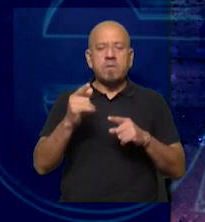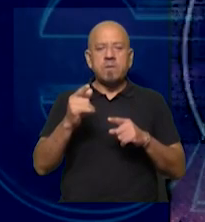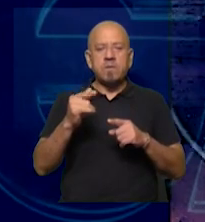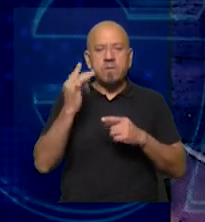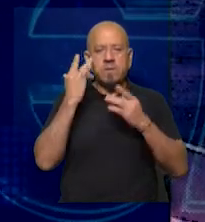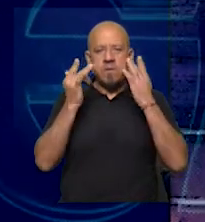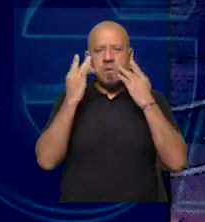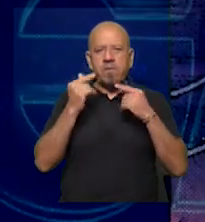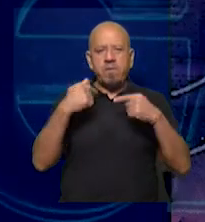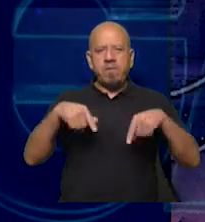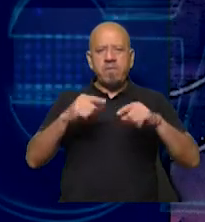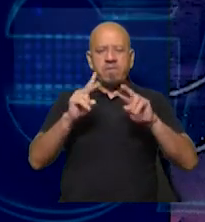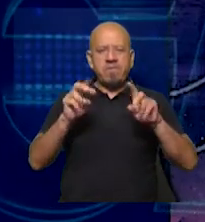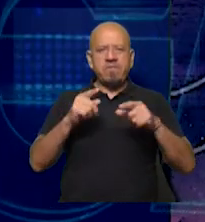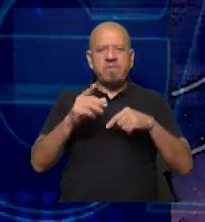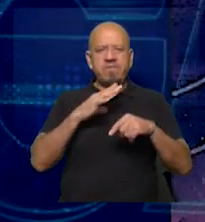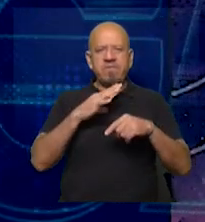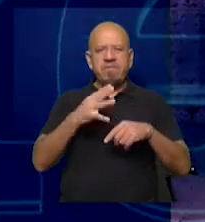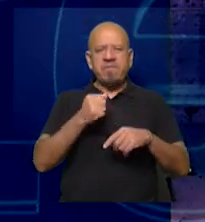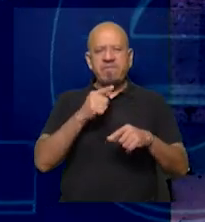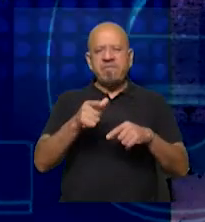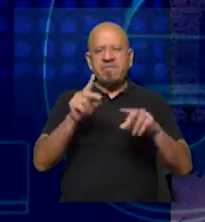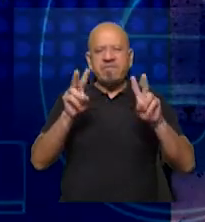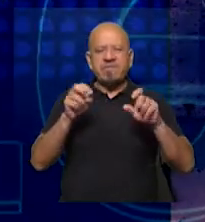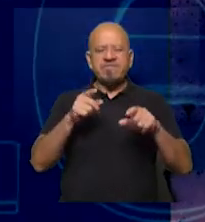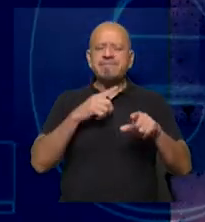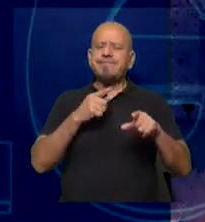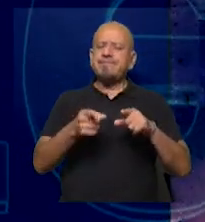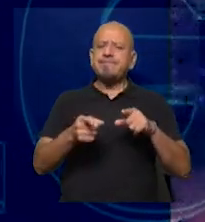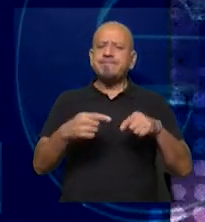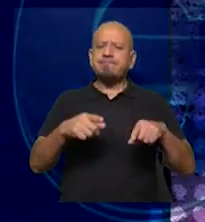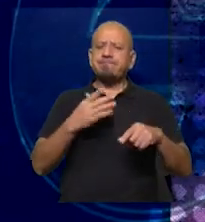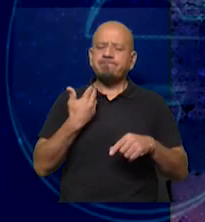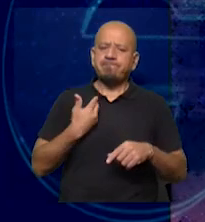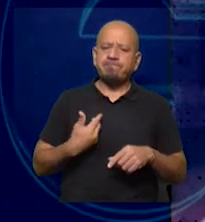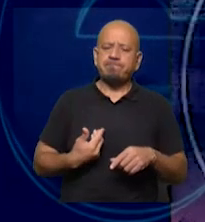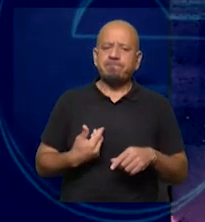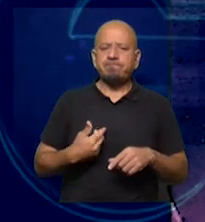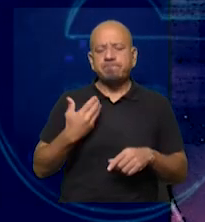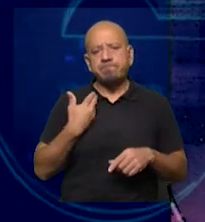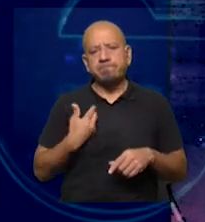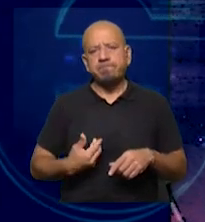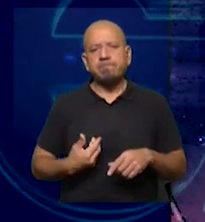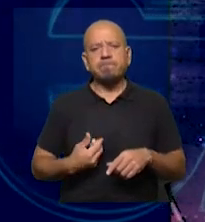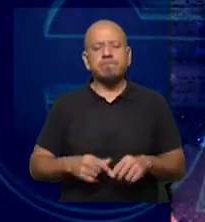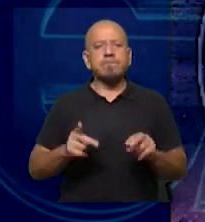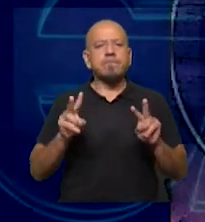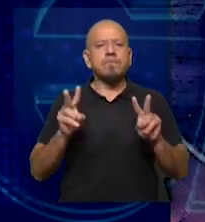buscando temáticas, y encontramos que esta temática, lamentablemente, lo digo